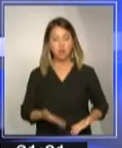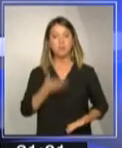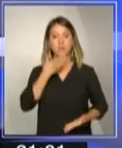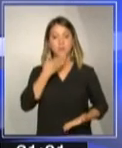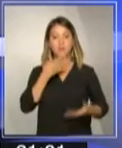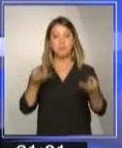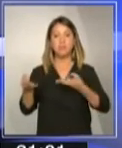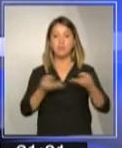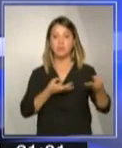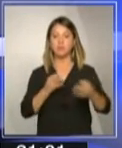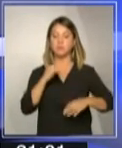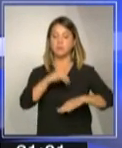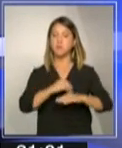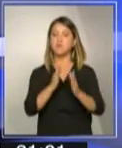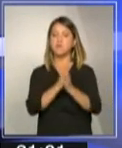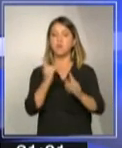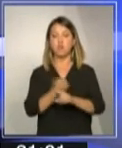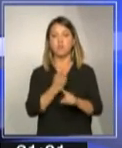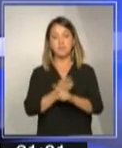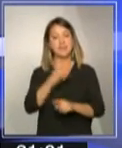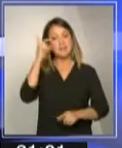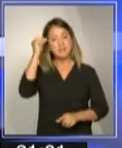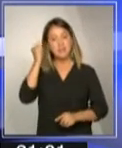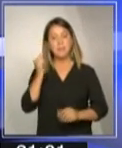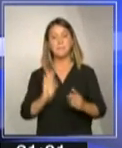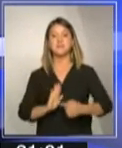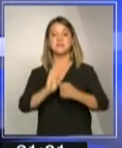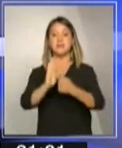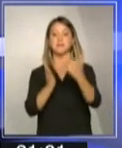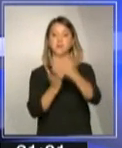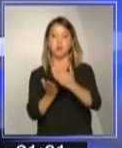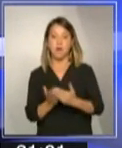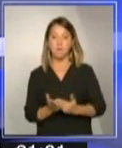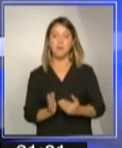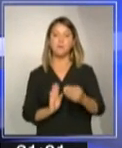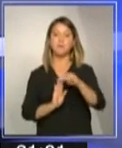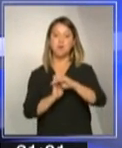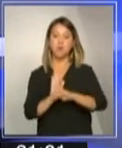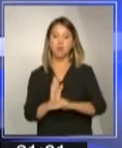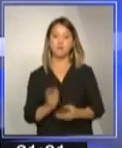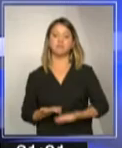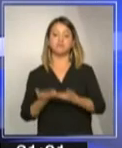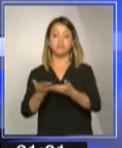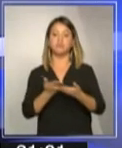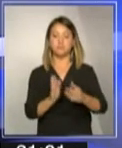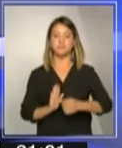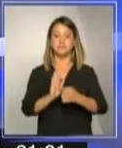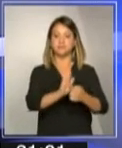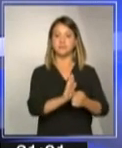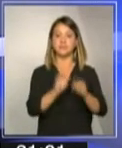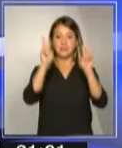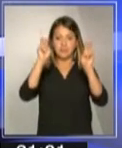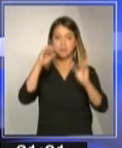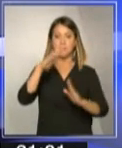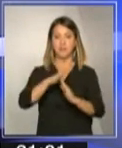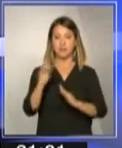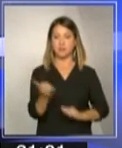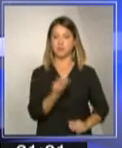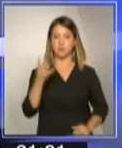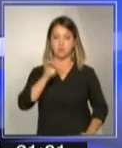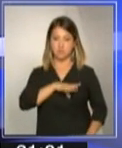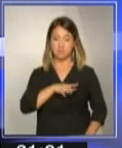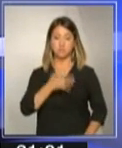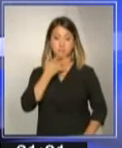llamados a debatir ideas, a presentar programas, propuestas respecto a los grandes temas pendientes en nuestro país. Y es